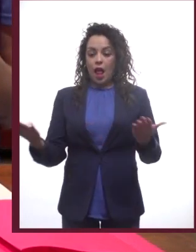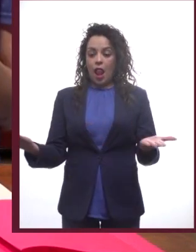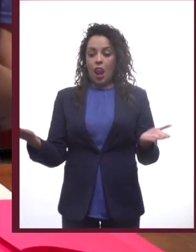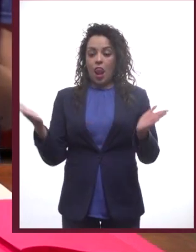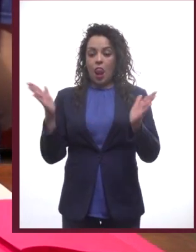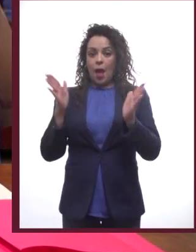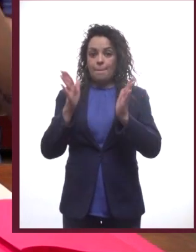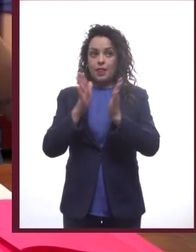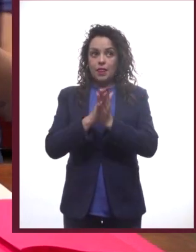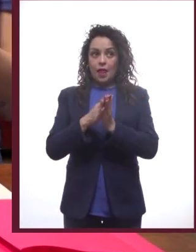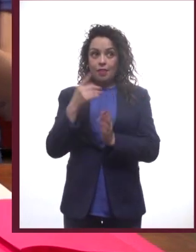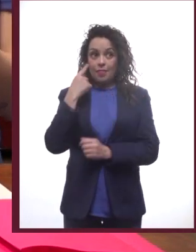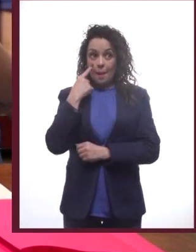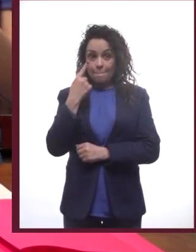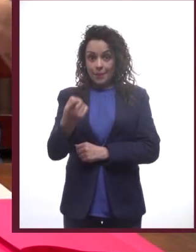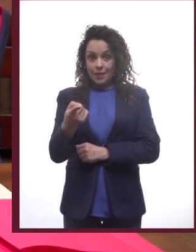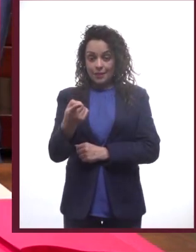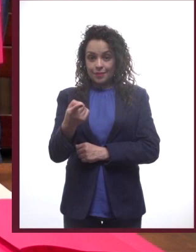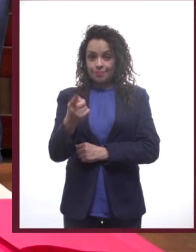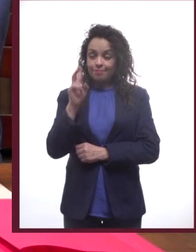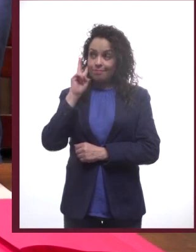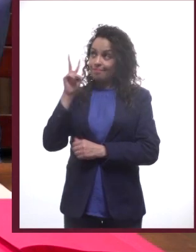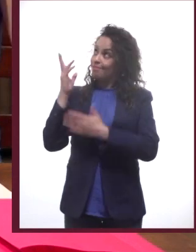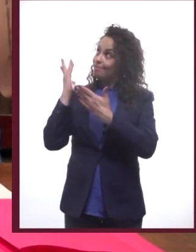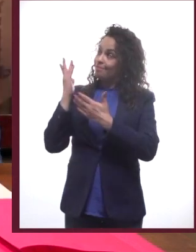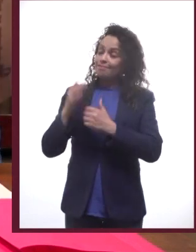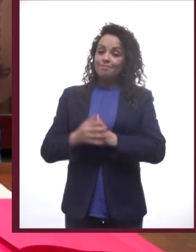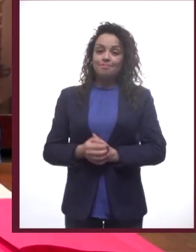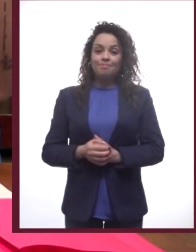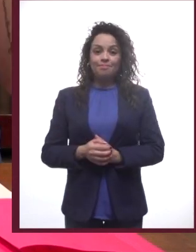doblamos a la mitad a lo ancho.